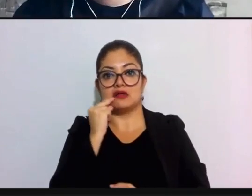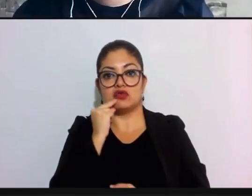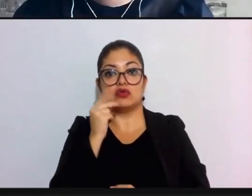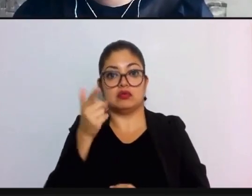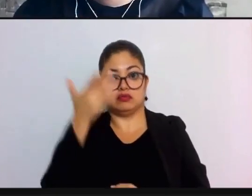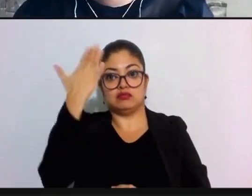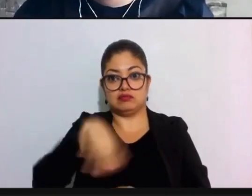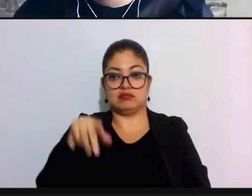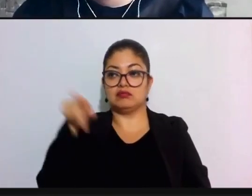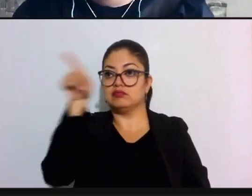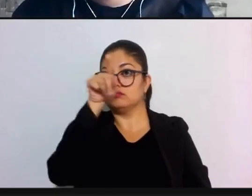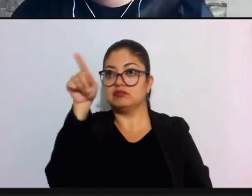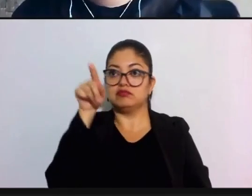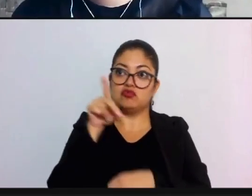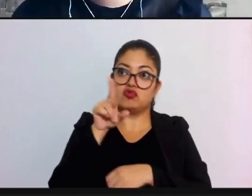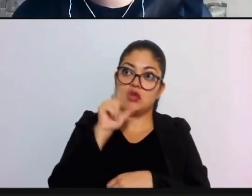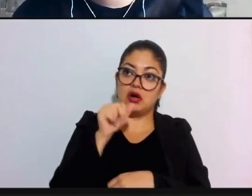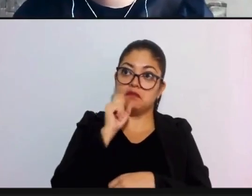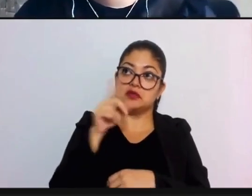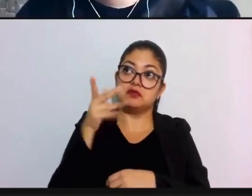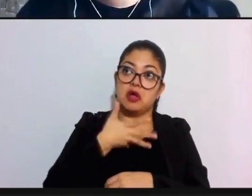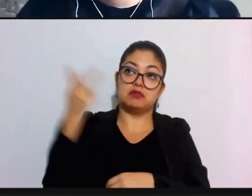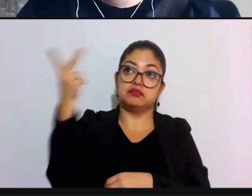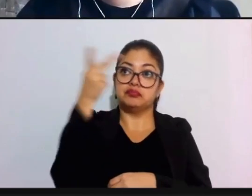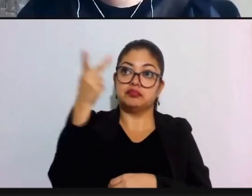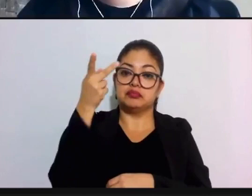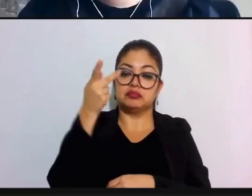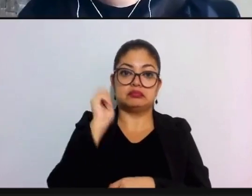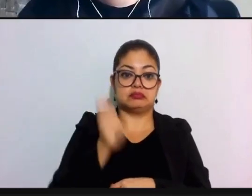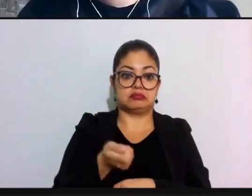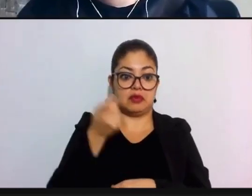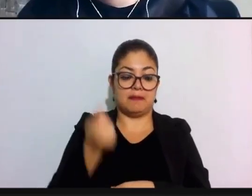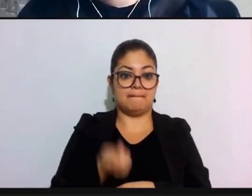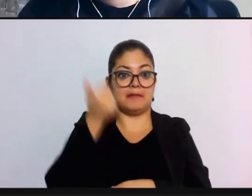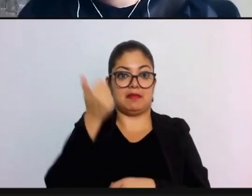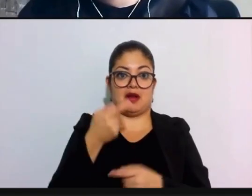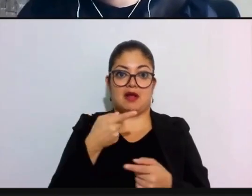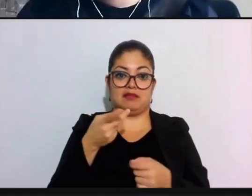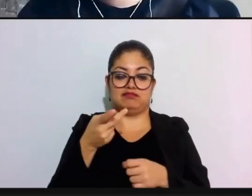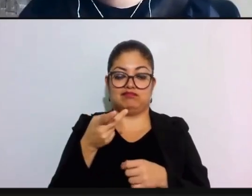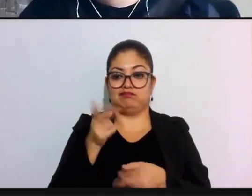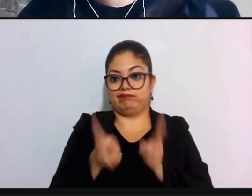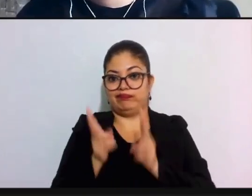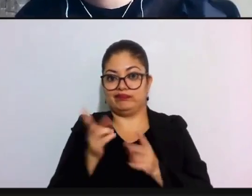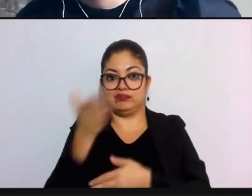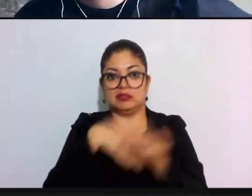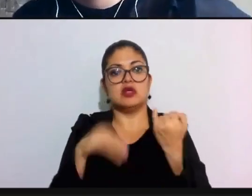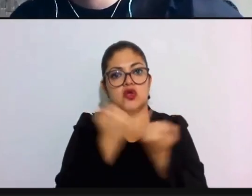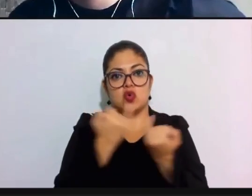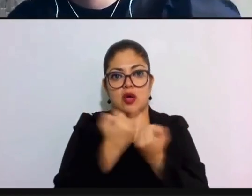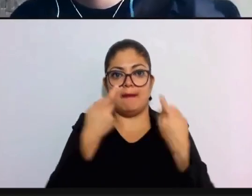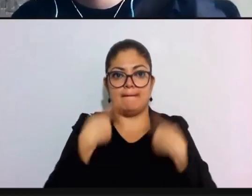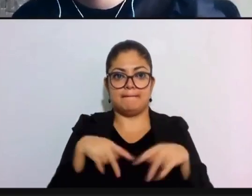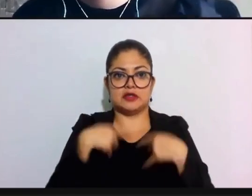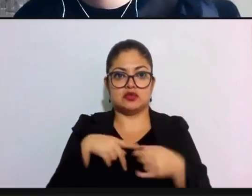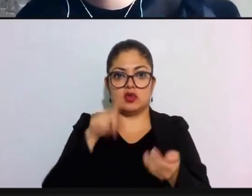estas primeras charlas magistrales, donde estamos invitando también a todas las personas que colaboran allá en estas sedes